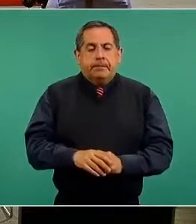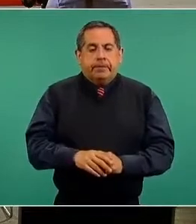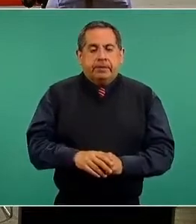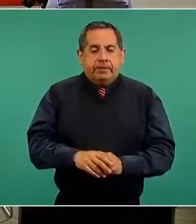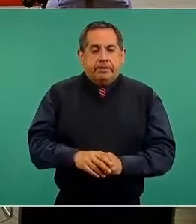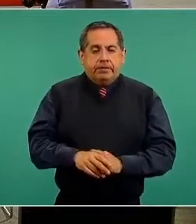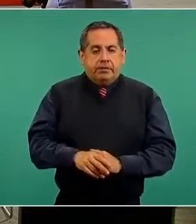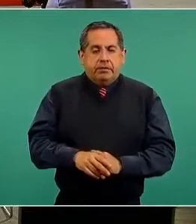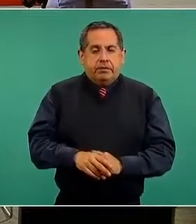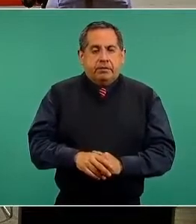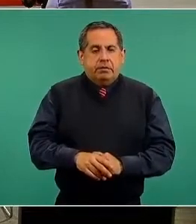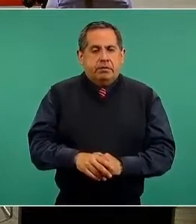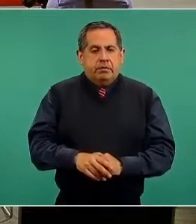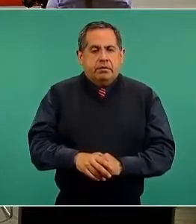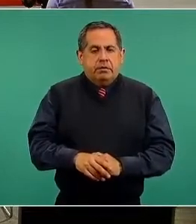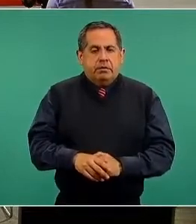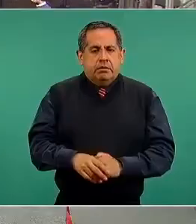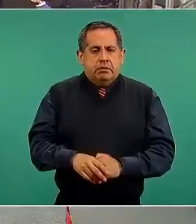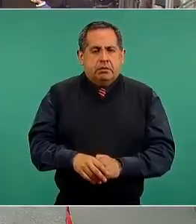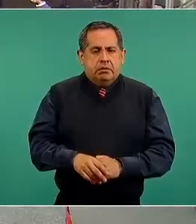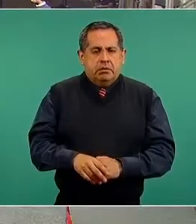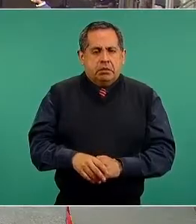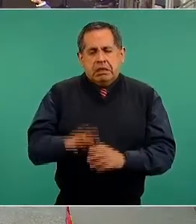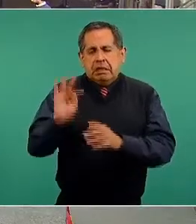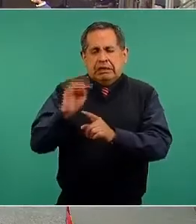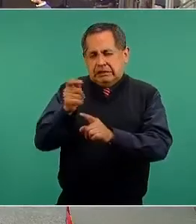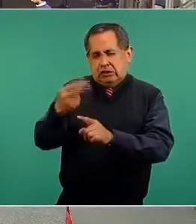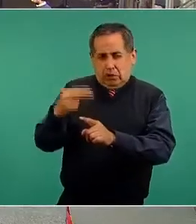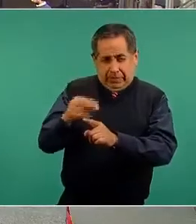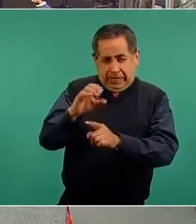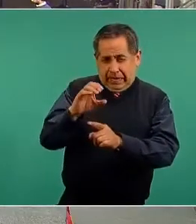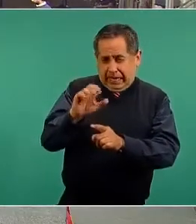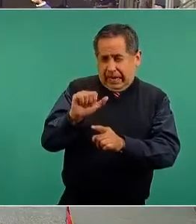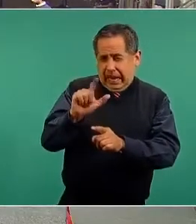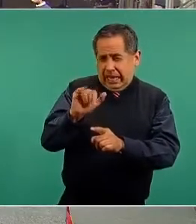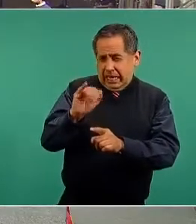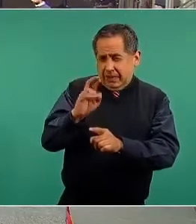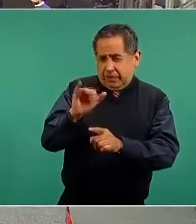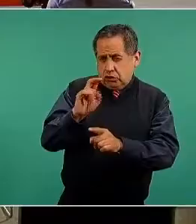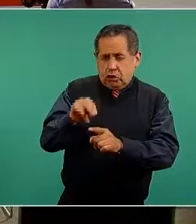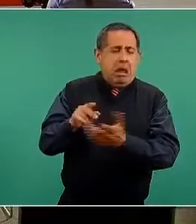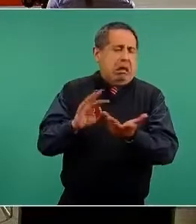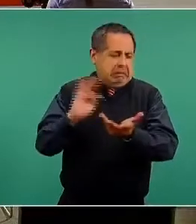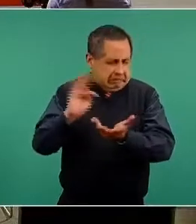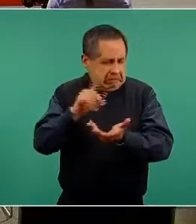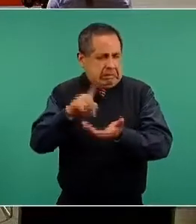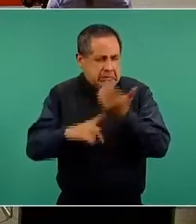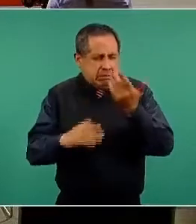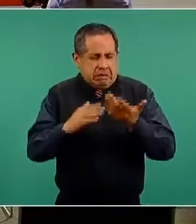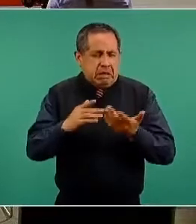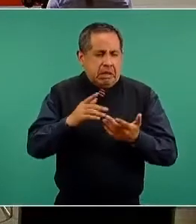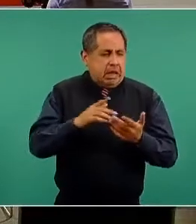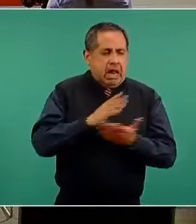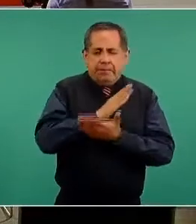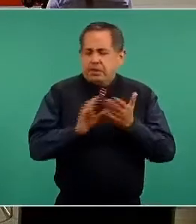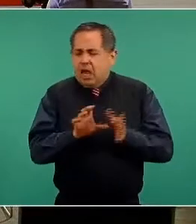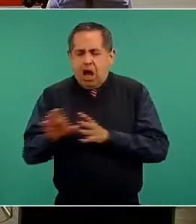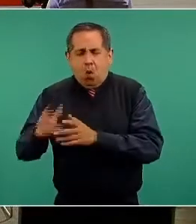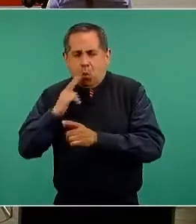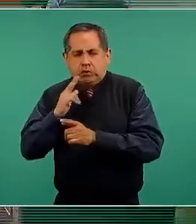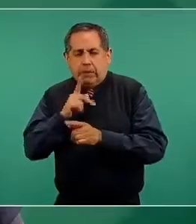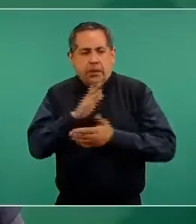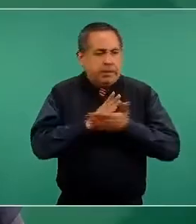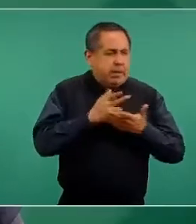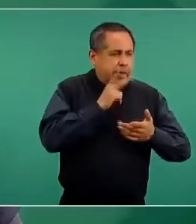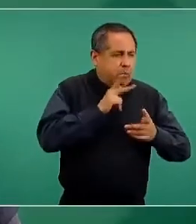¿Vale? A la calibración. Llamémosle calibración, justamente. Entonces puede ser que una parte se conserva ya para uso, pero en su mayoría va a